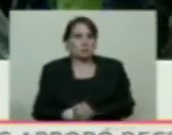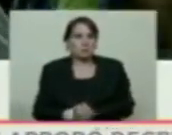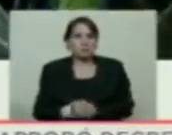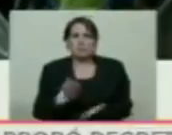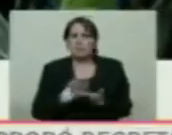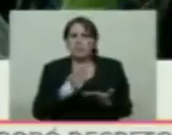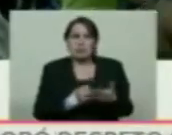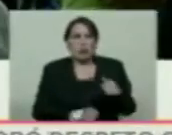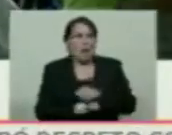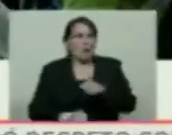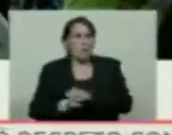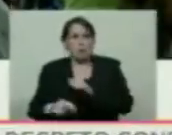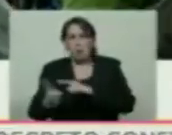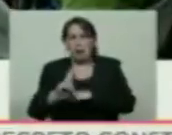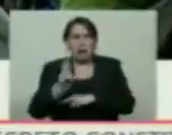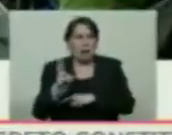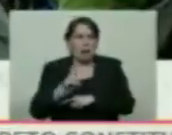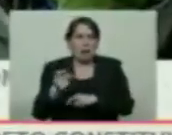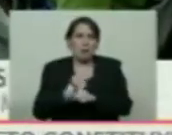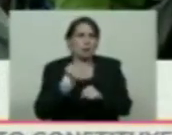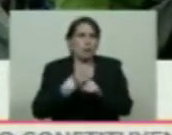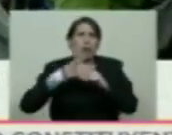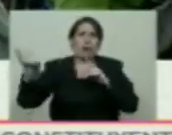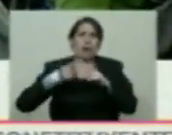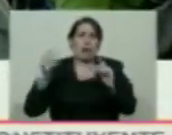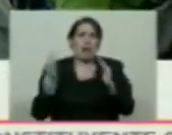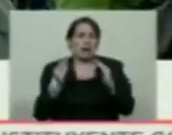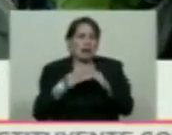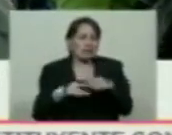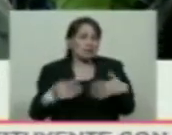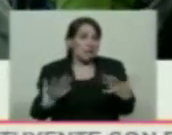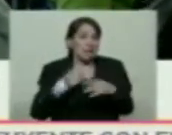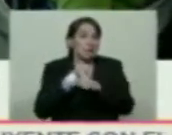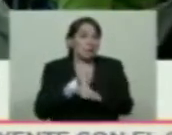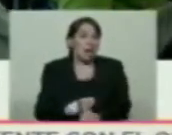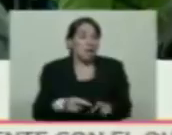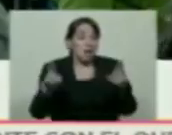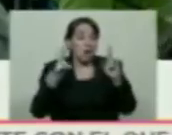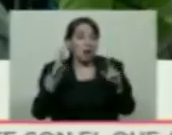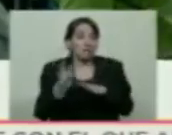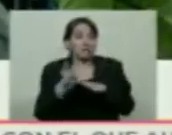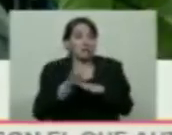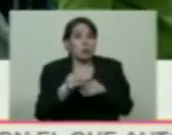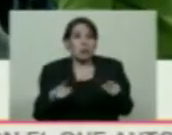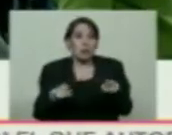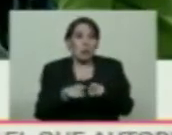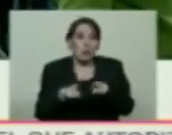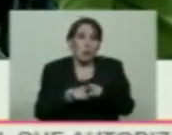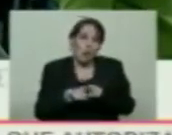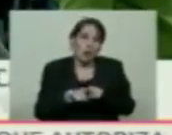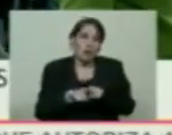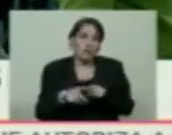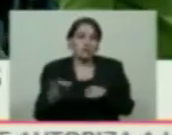y la rapidez de llegar tanto a nuestro trabajo como a nuestros hogares, y esperamos que esto siga funcionando así tal como está el día de hoy, que siga